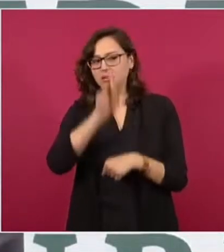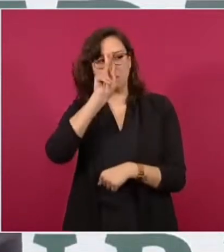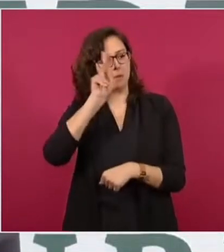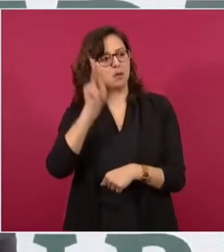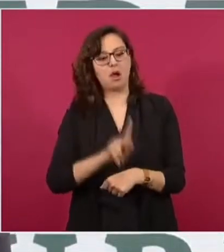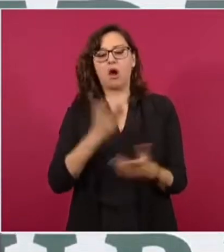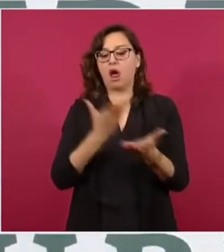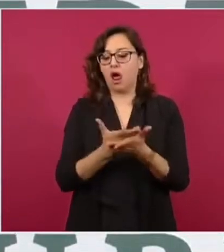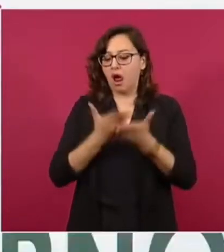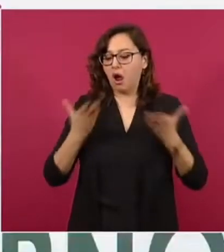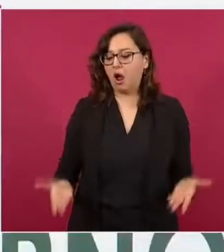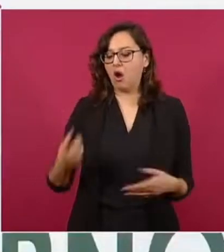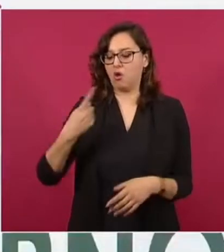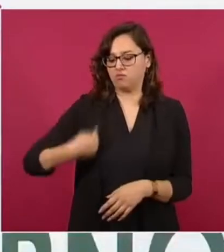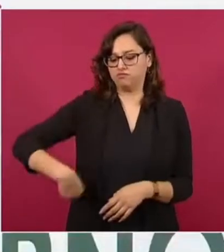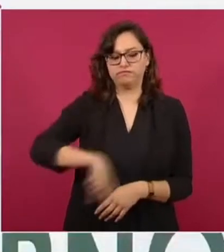nuestro gobierno